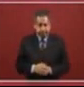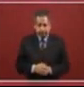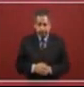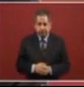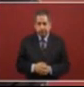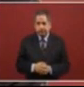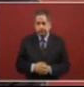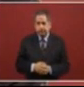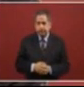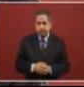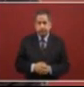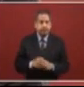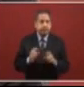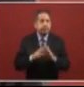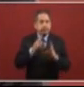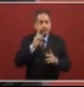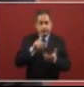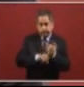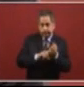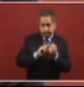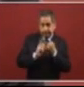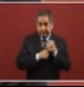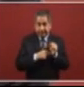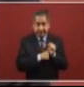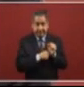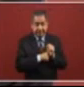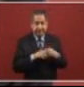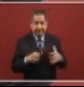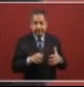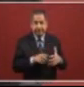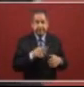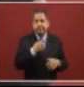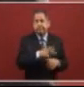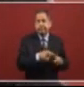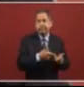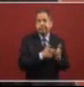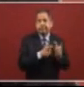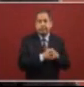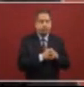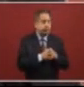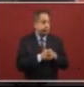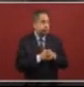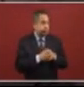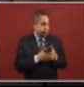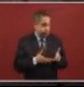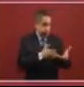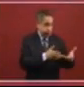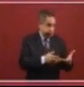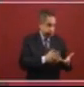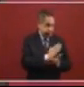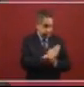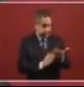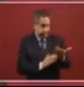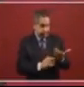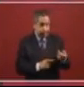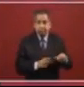lo que se quería esconder era una política de saqueo, de pillaje,